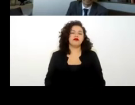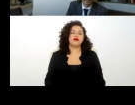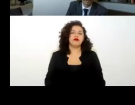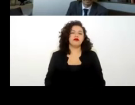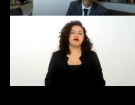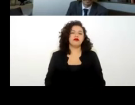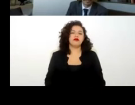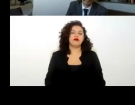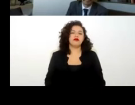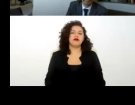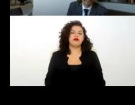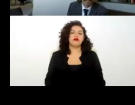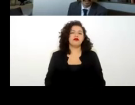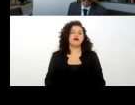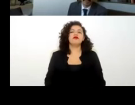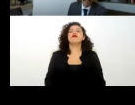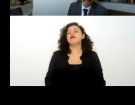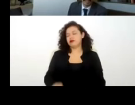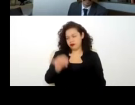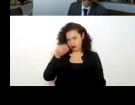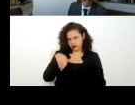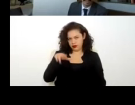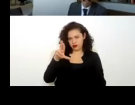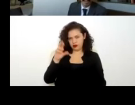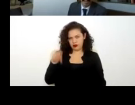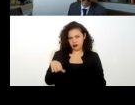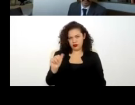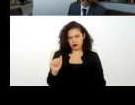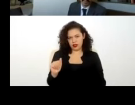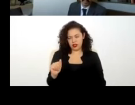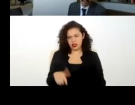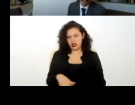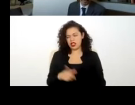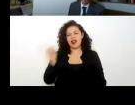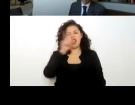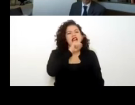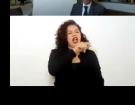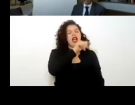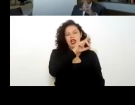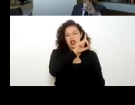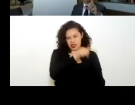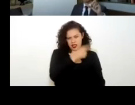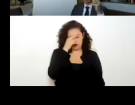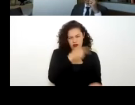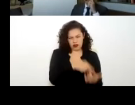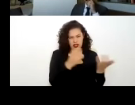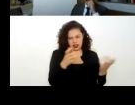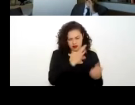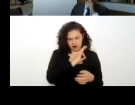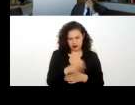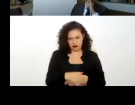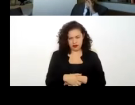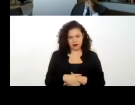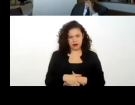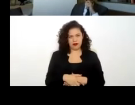Sí, Norma. Si quieren, o a través de Adán, yo creo que lo que podemos hacer es concentrar